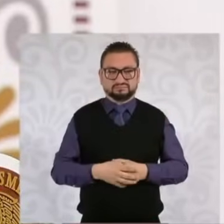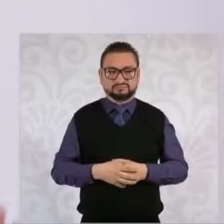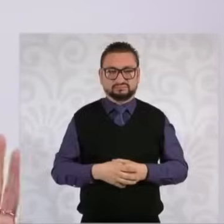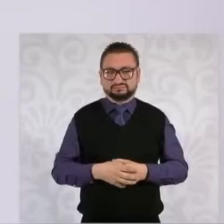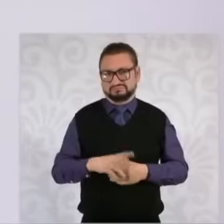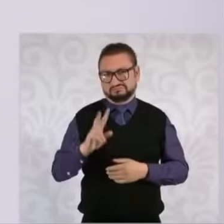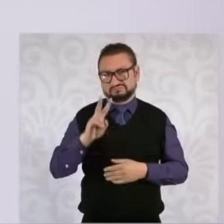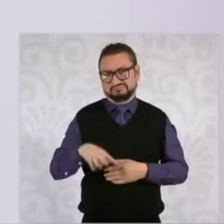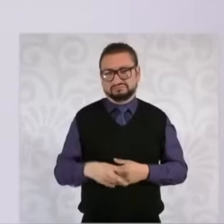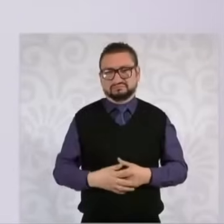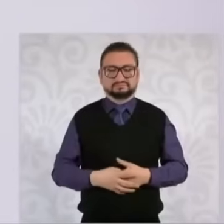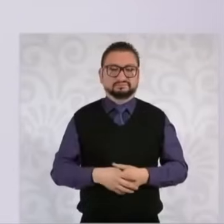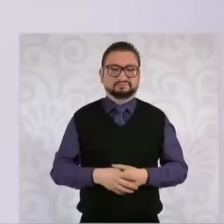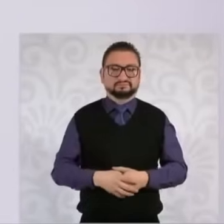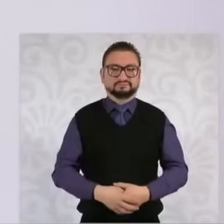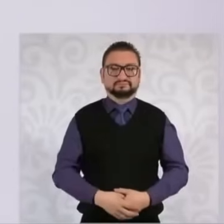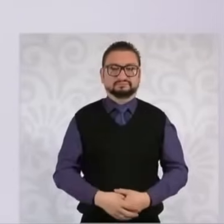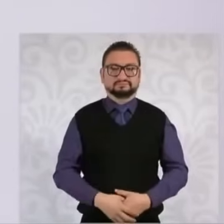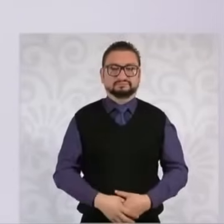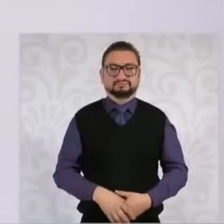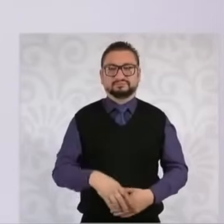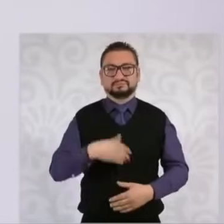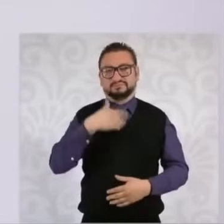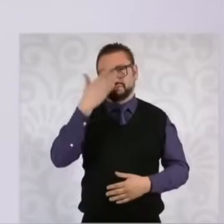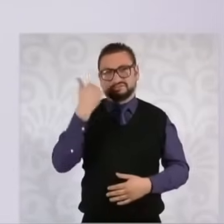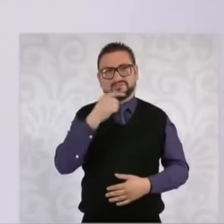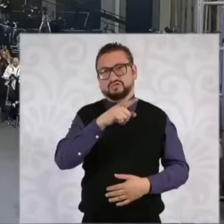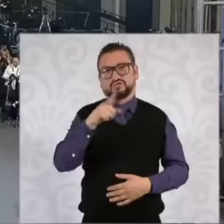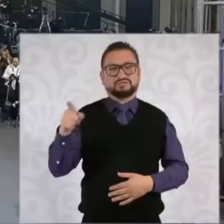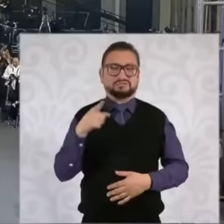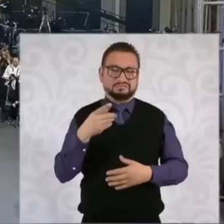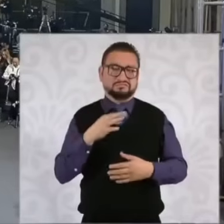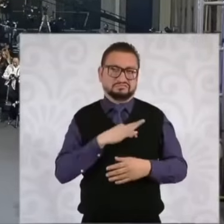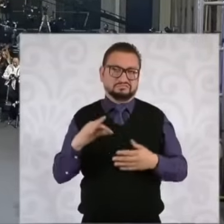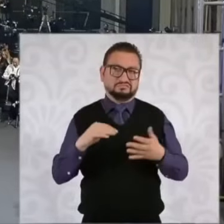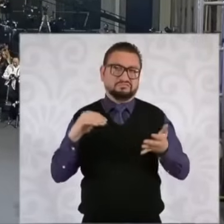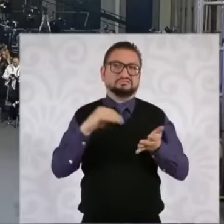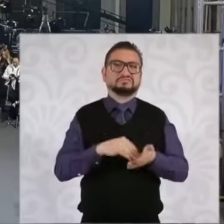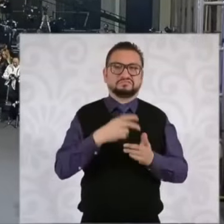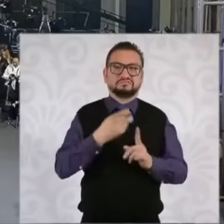la verdad. No sé, pongan ustedes el adjetivo.